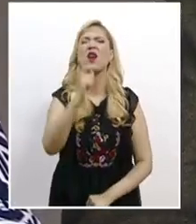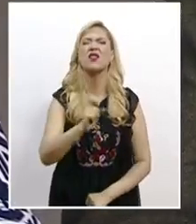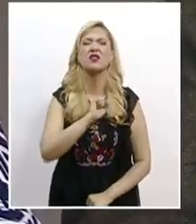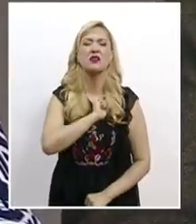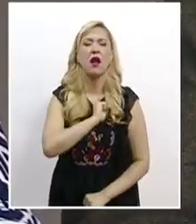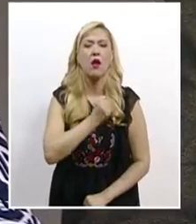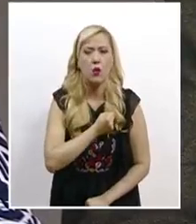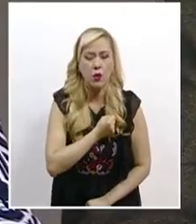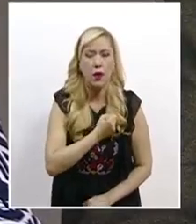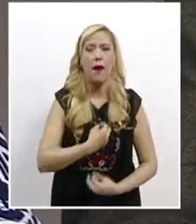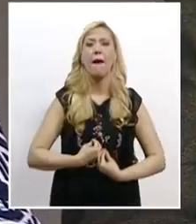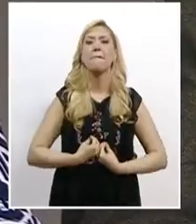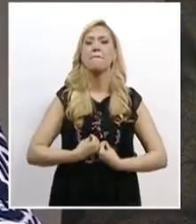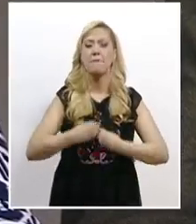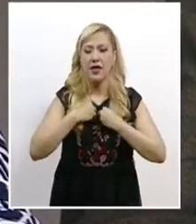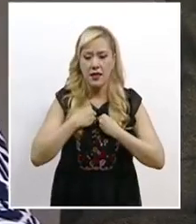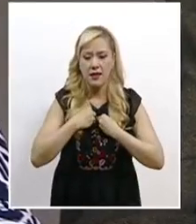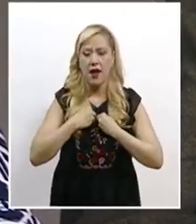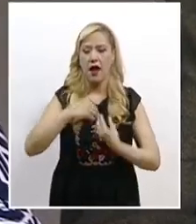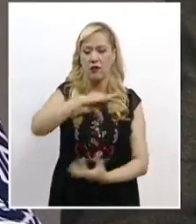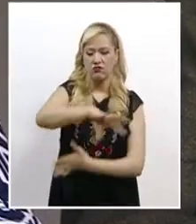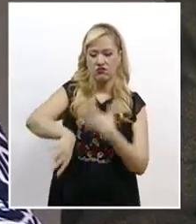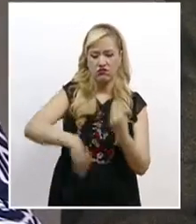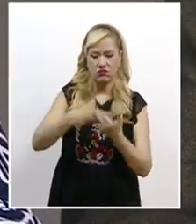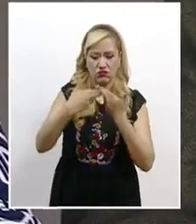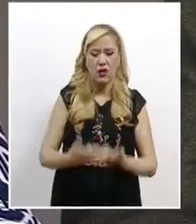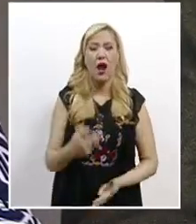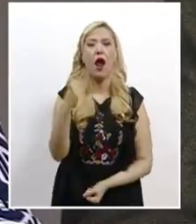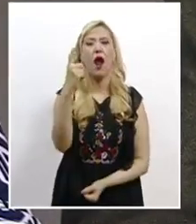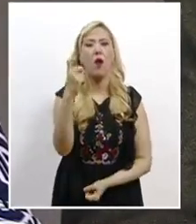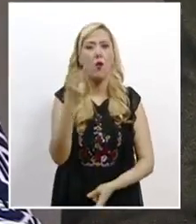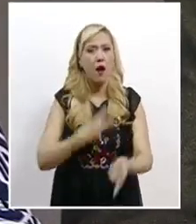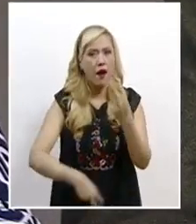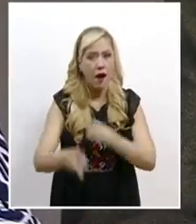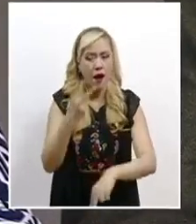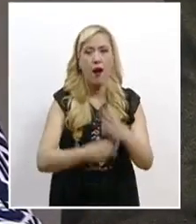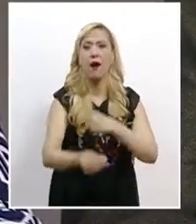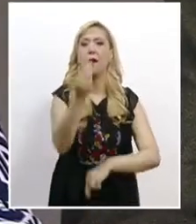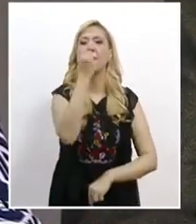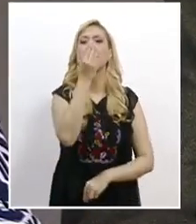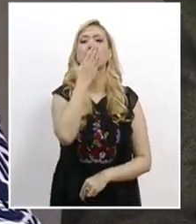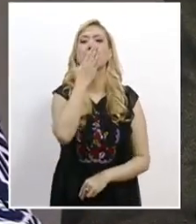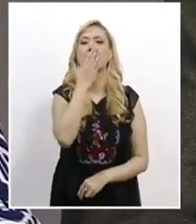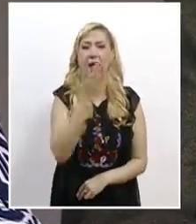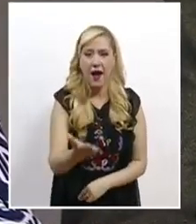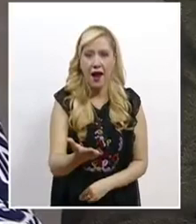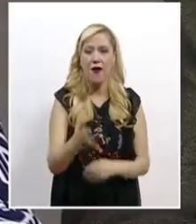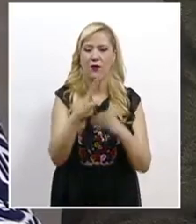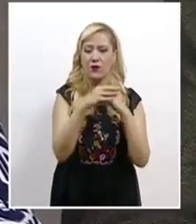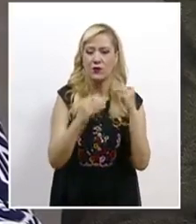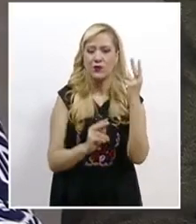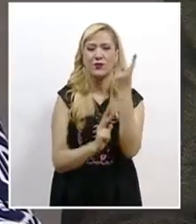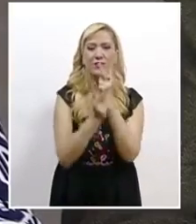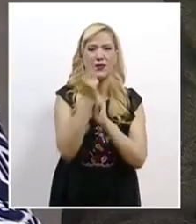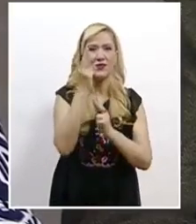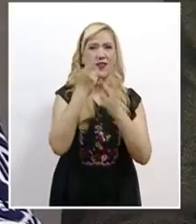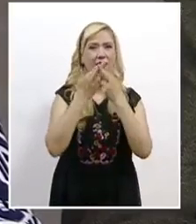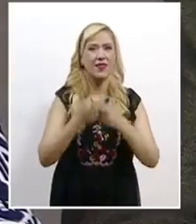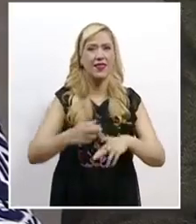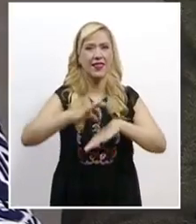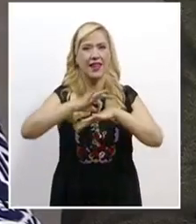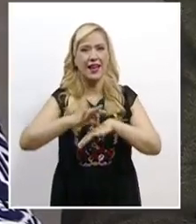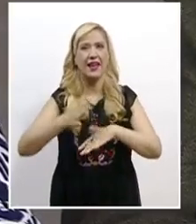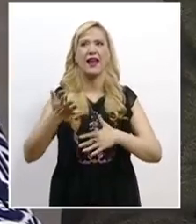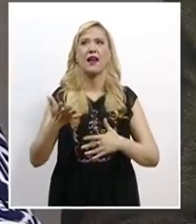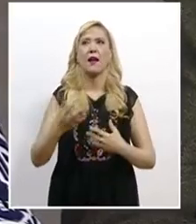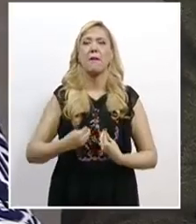el acceso al agua segura y suficiente, a una alimentación adecuada, a una vida digna, a un